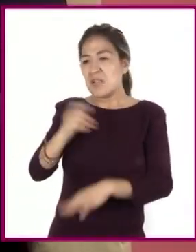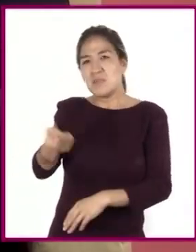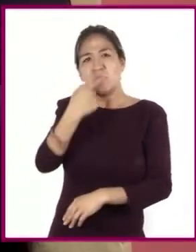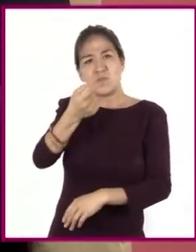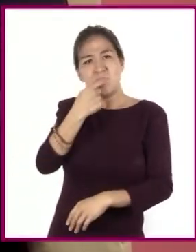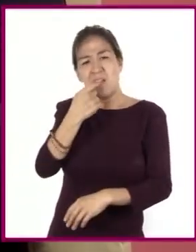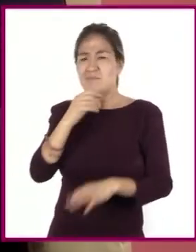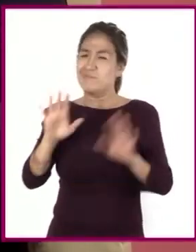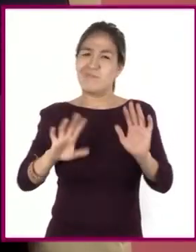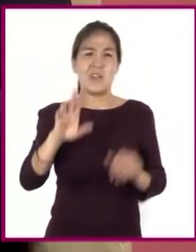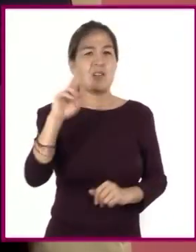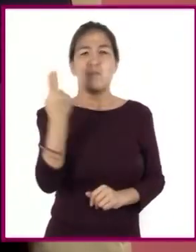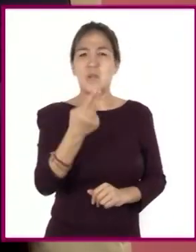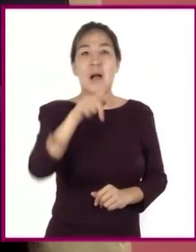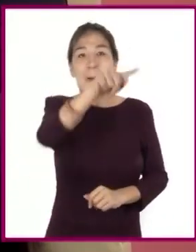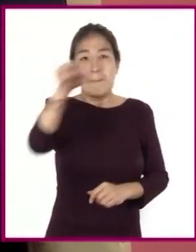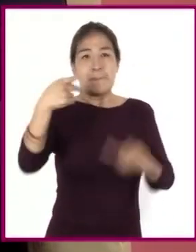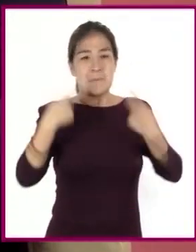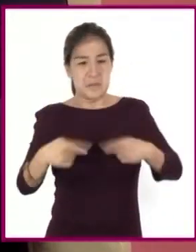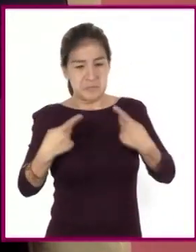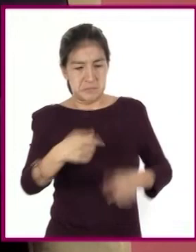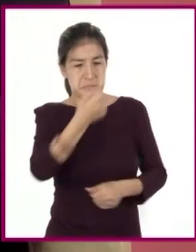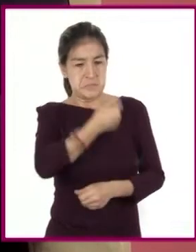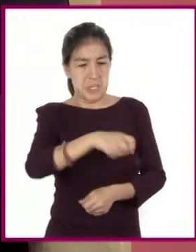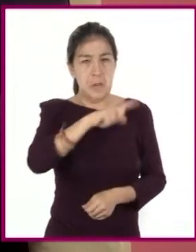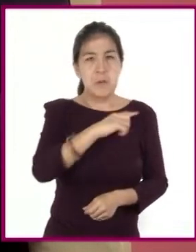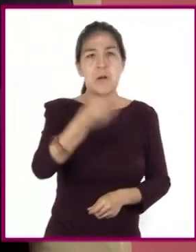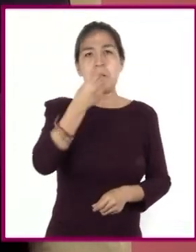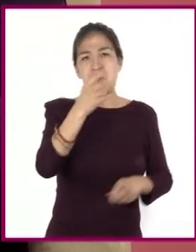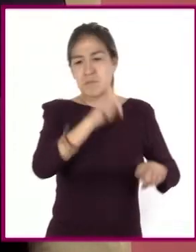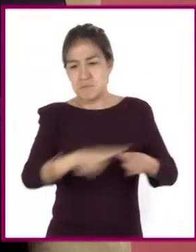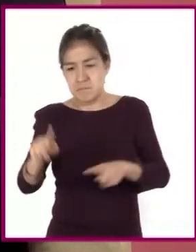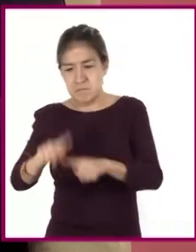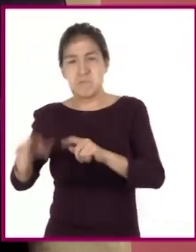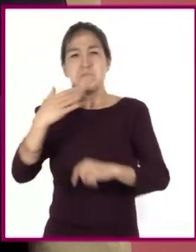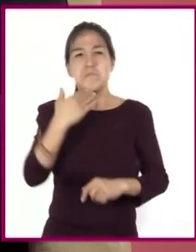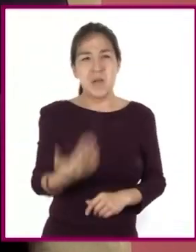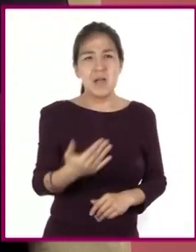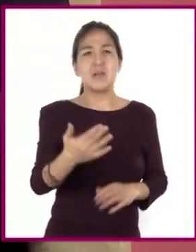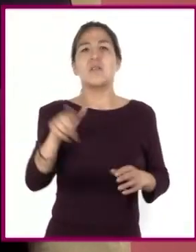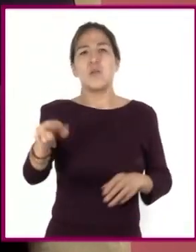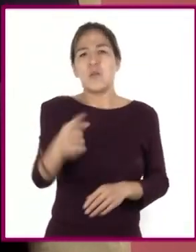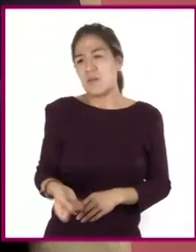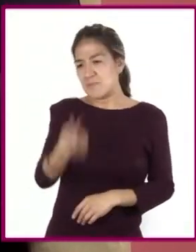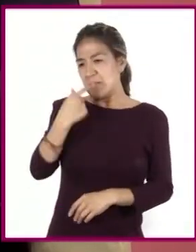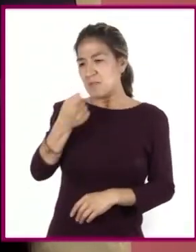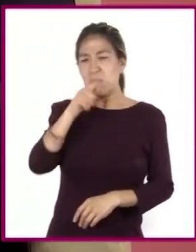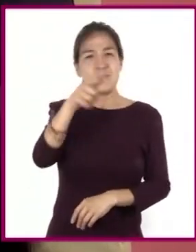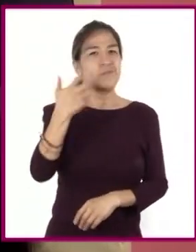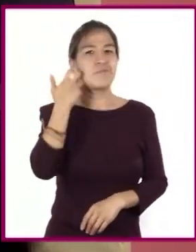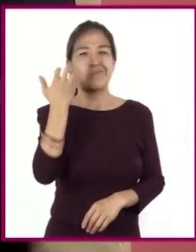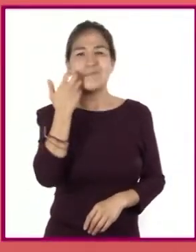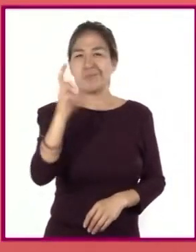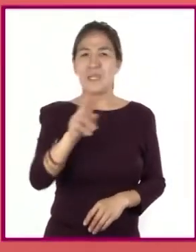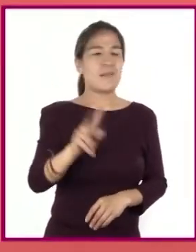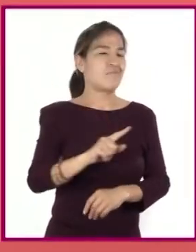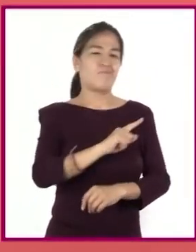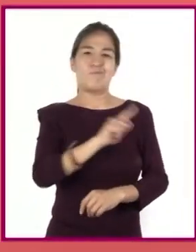en general para una persona saludable que tiene una alimentación variada consumir ningún tipo de suplemento de